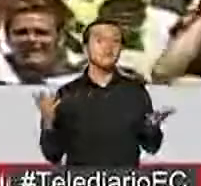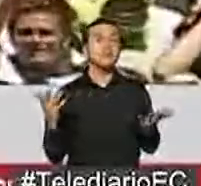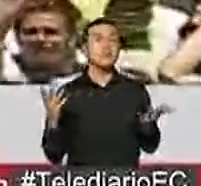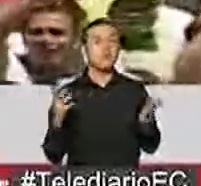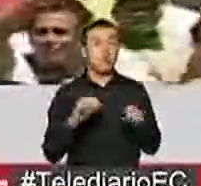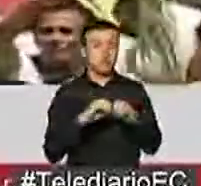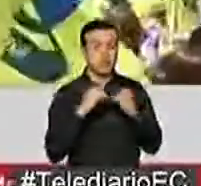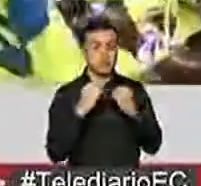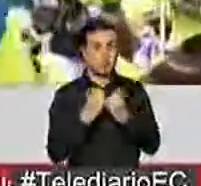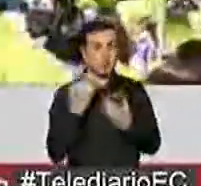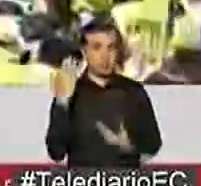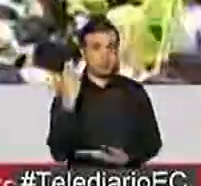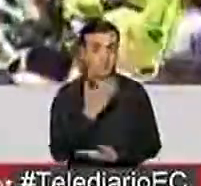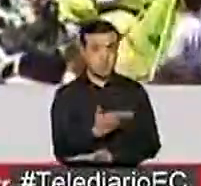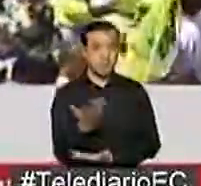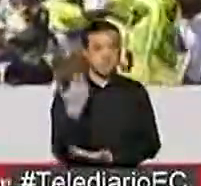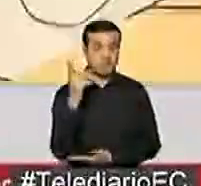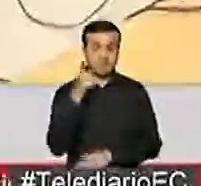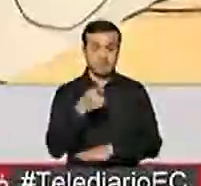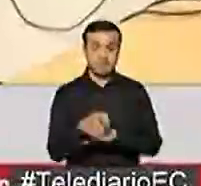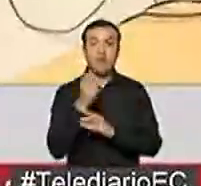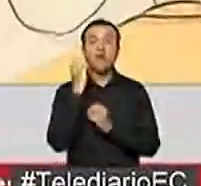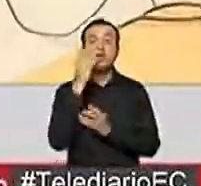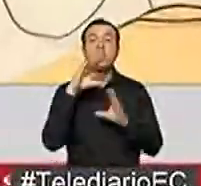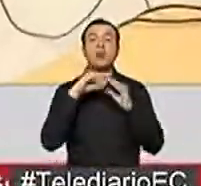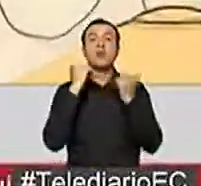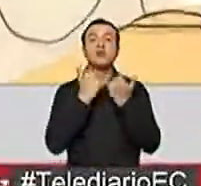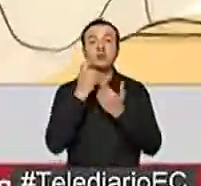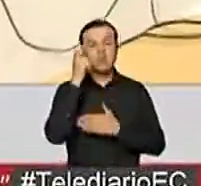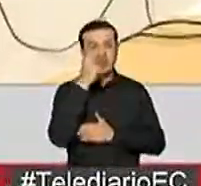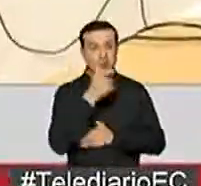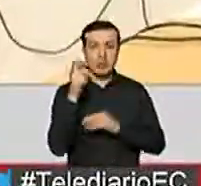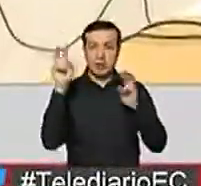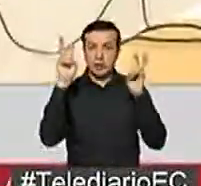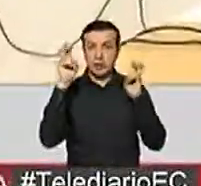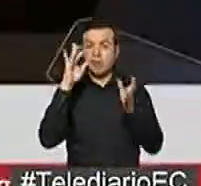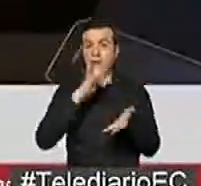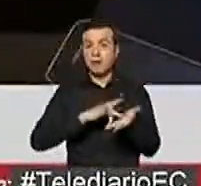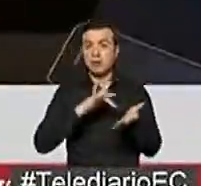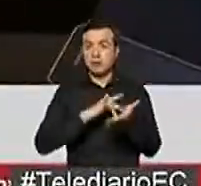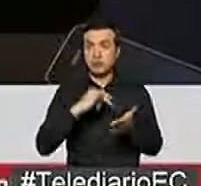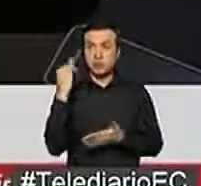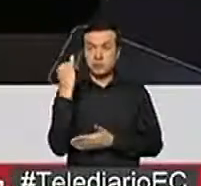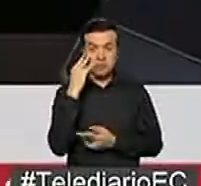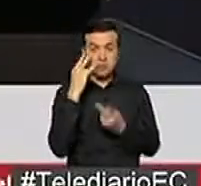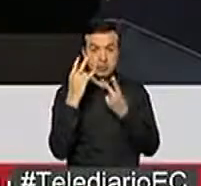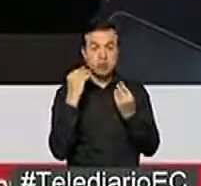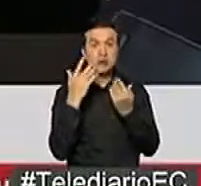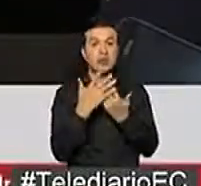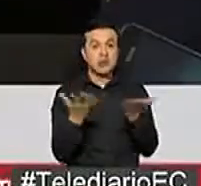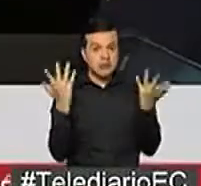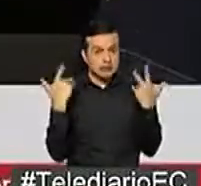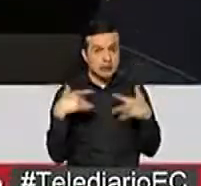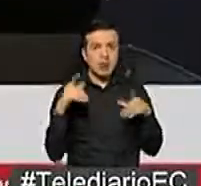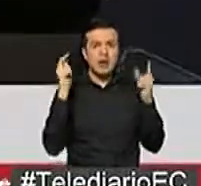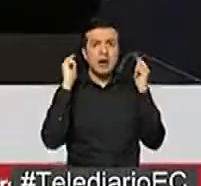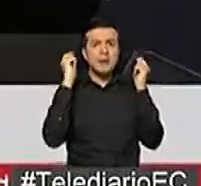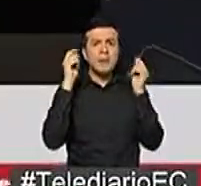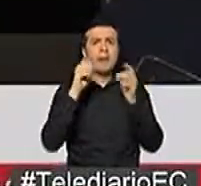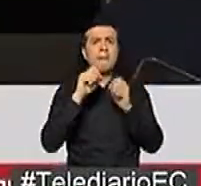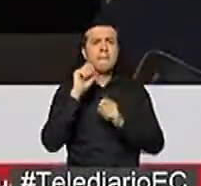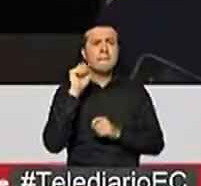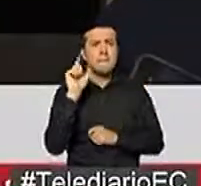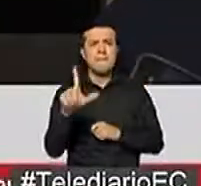los partidos políticos, tal como lo establece el informe de la Comisión de Fiscalización sobre el caso Arroz Verde. Hemos visto nosotros campañas